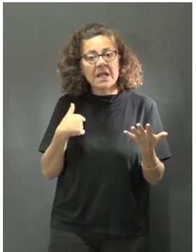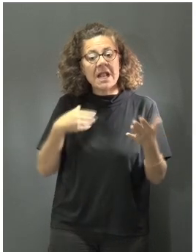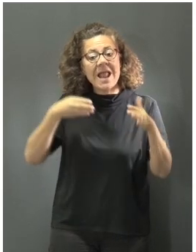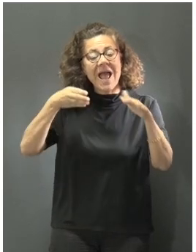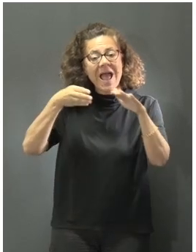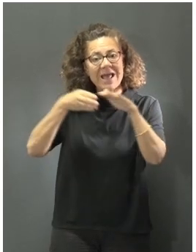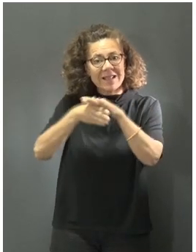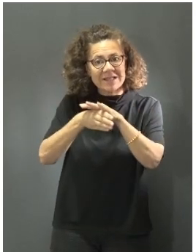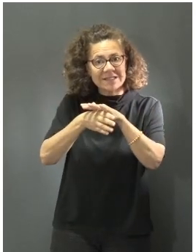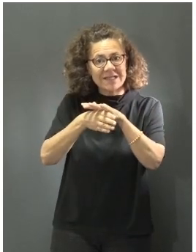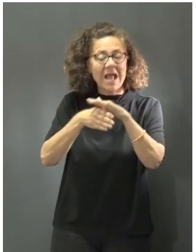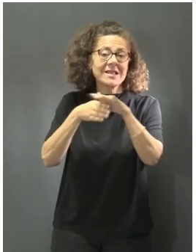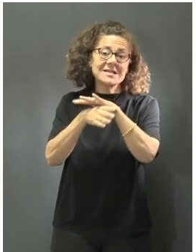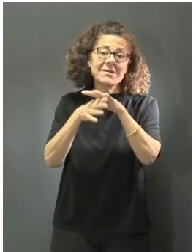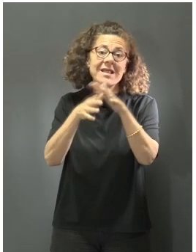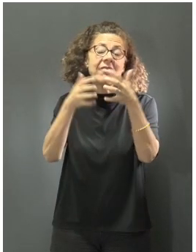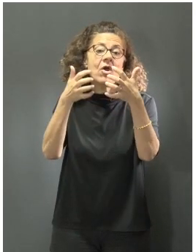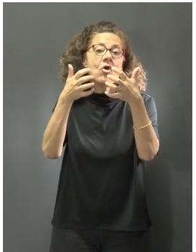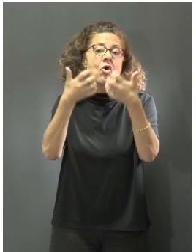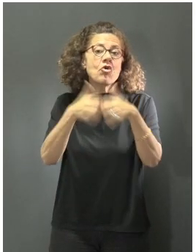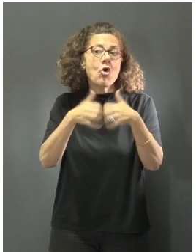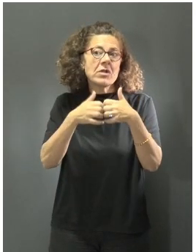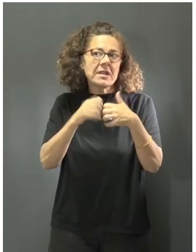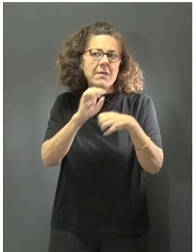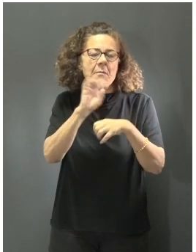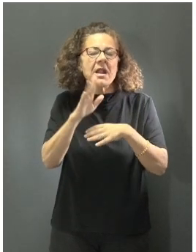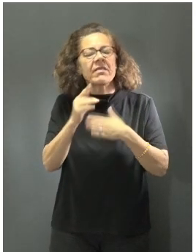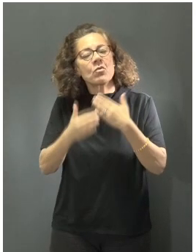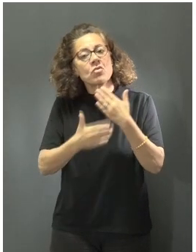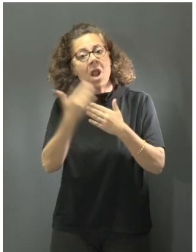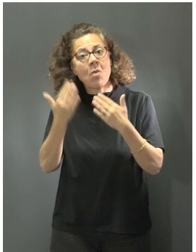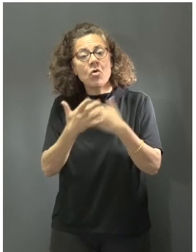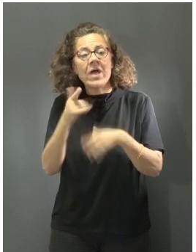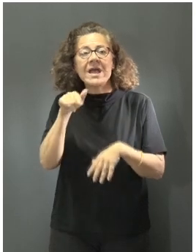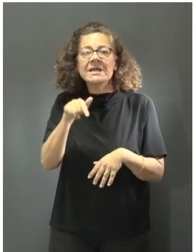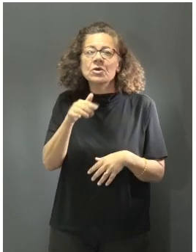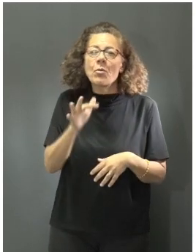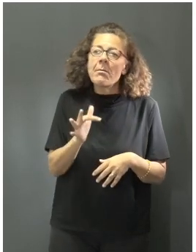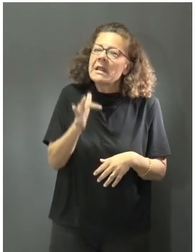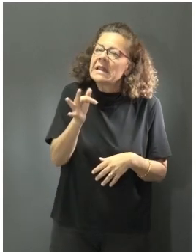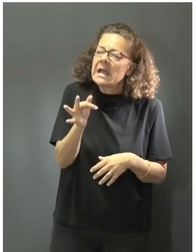accesibilidad cognitiva está de moda. Yo no sé hasta qué punto eso es una ventaja, la verdad.